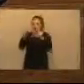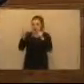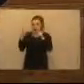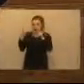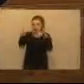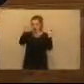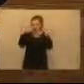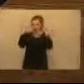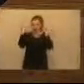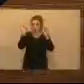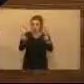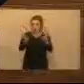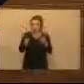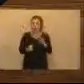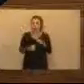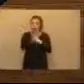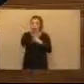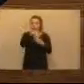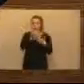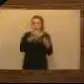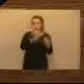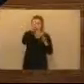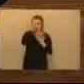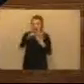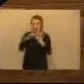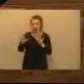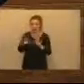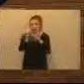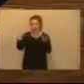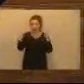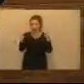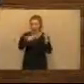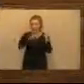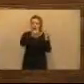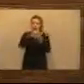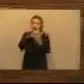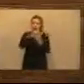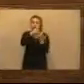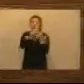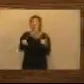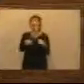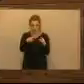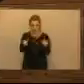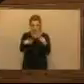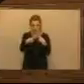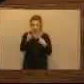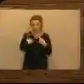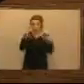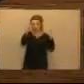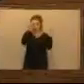se implantaron en el curso 2009-10 y se imparten en el Conservatorio Profesional de Música y Danza de